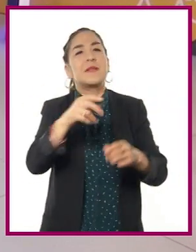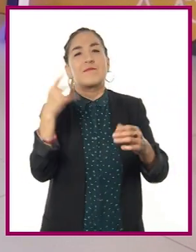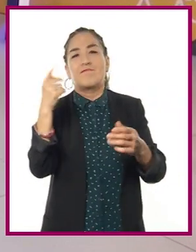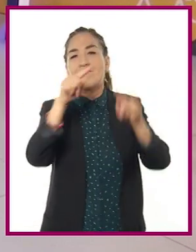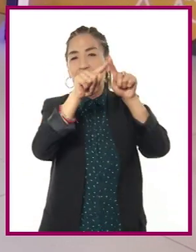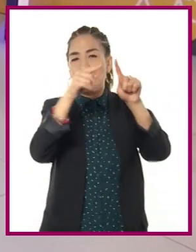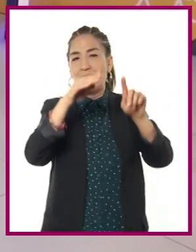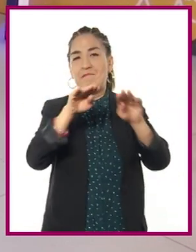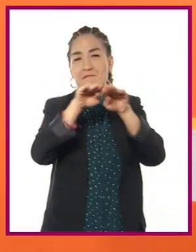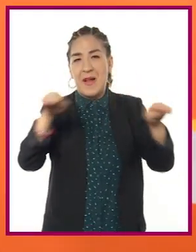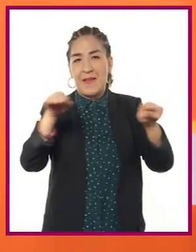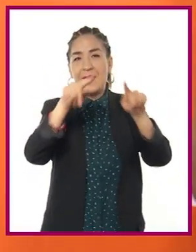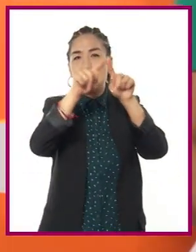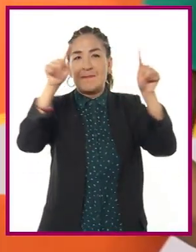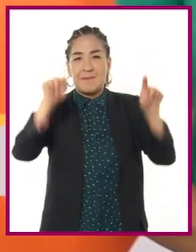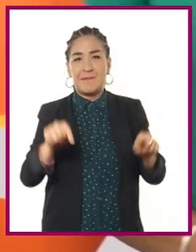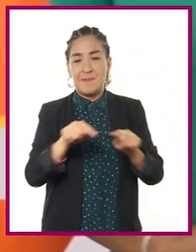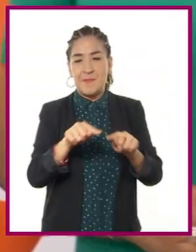circunscrita.